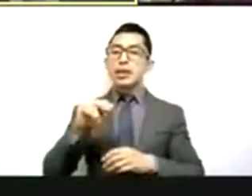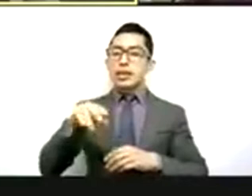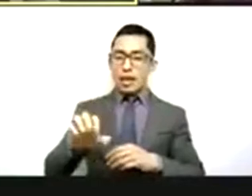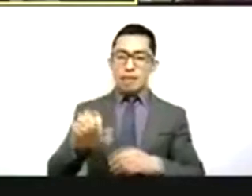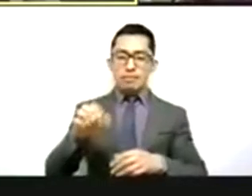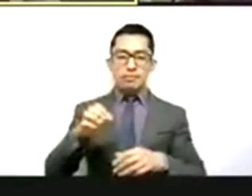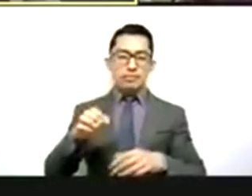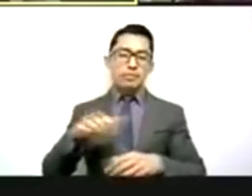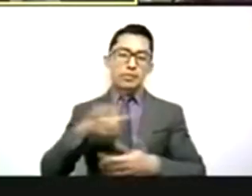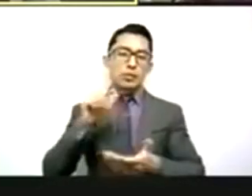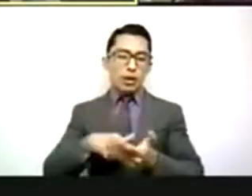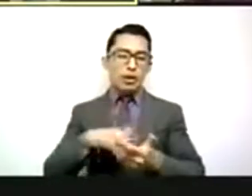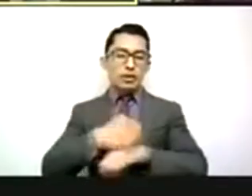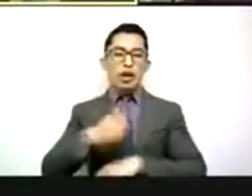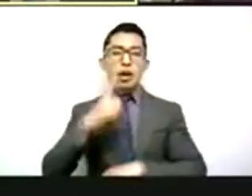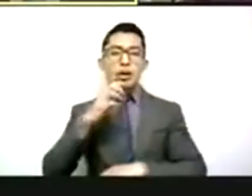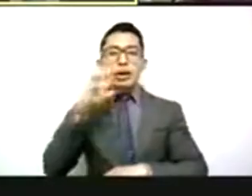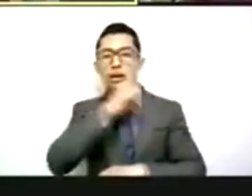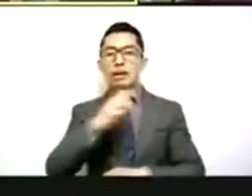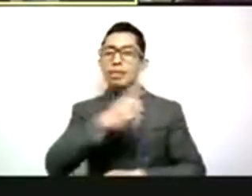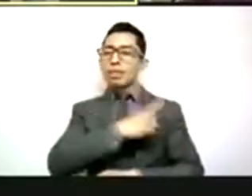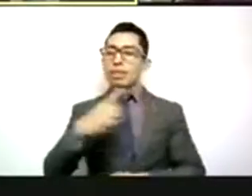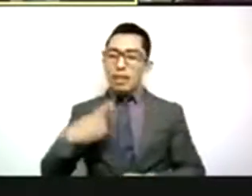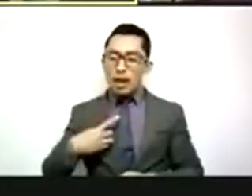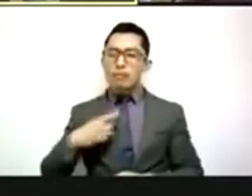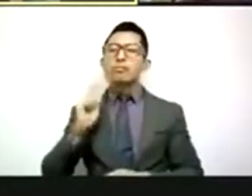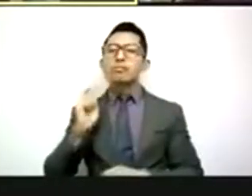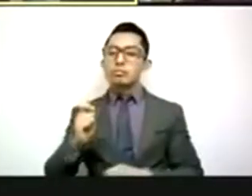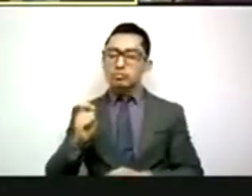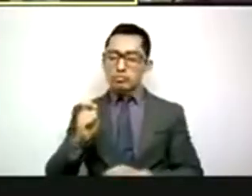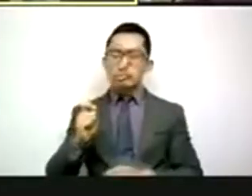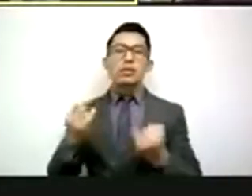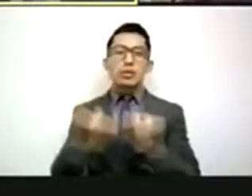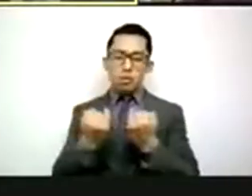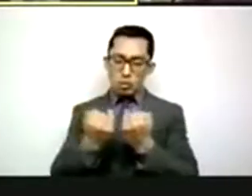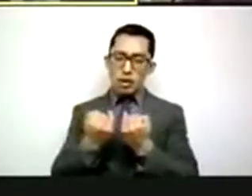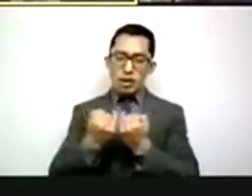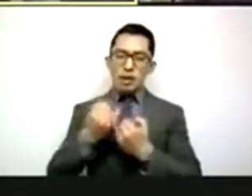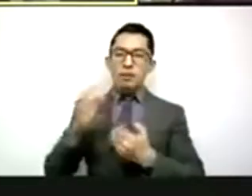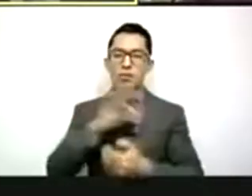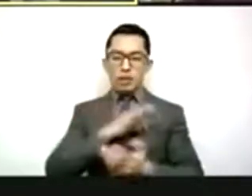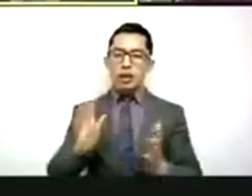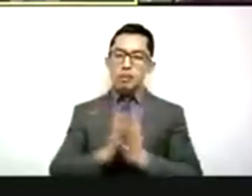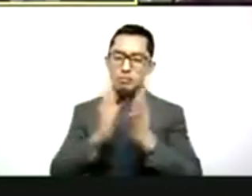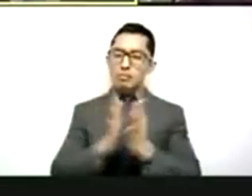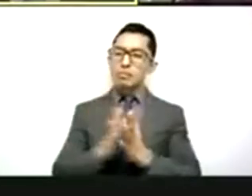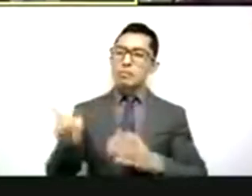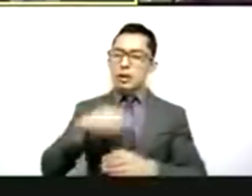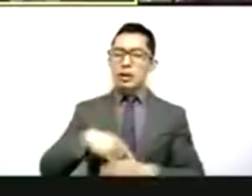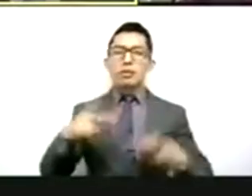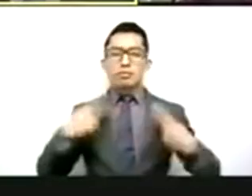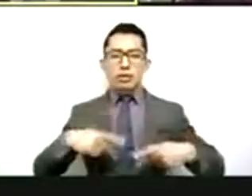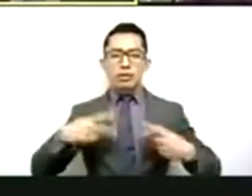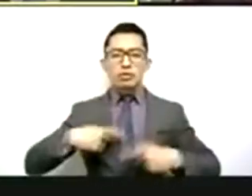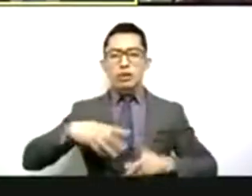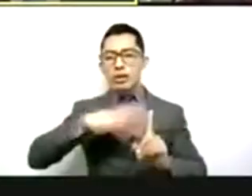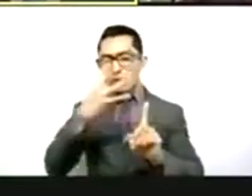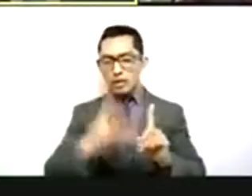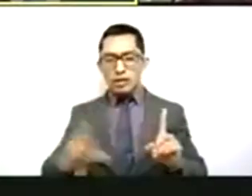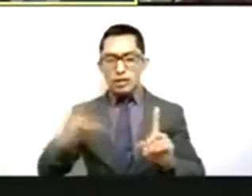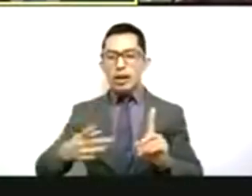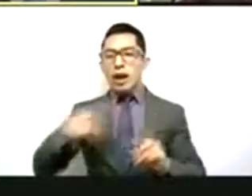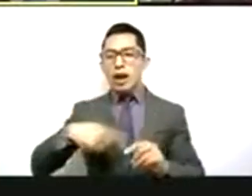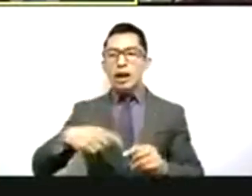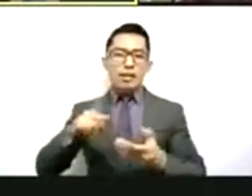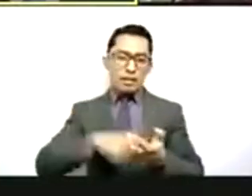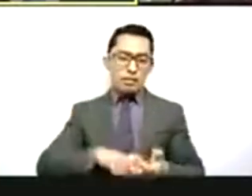Aguascalientes debió incluir a la población LGBTI+, para integrar sus consejos